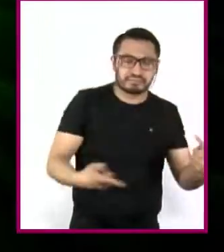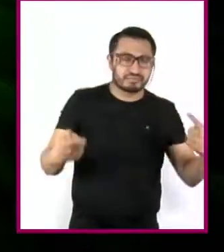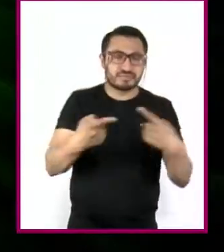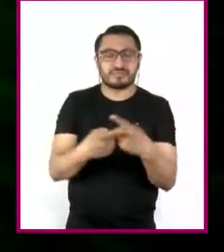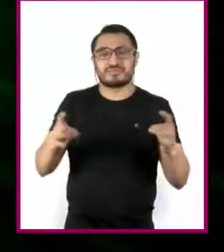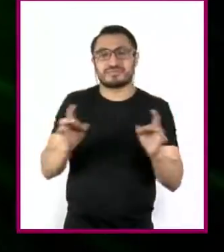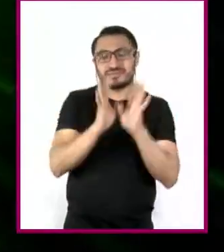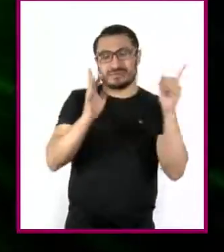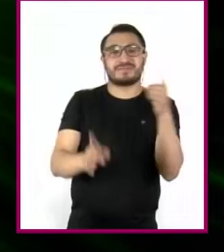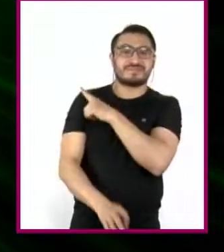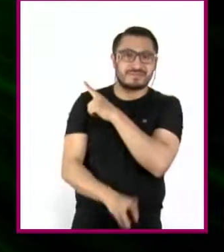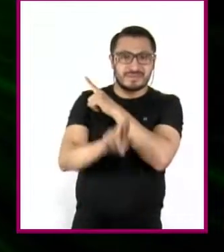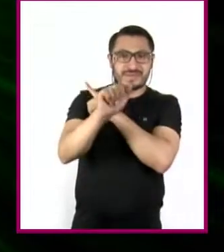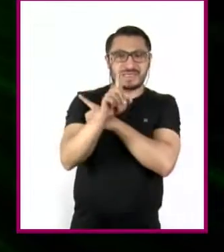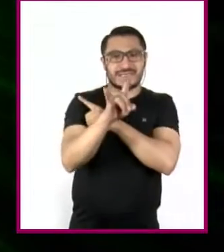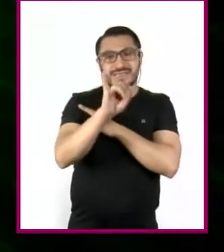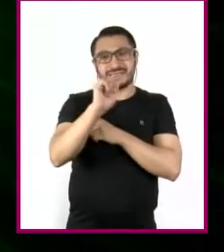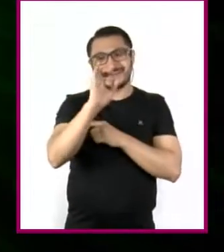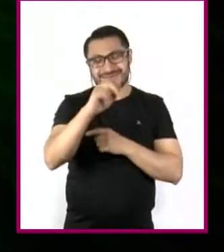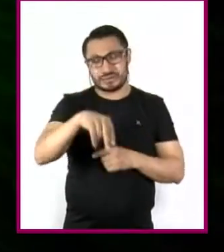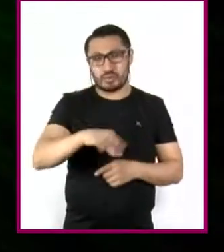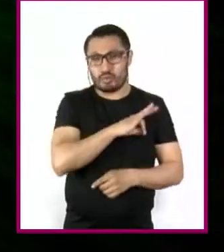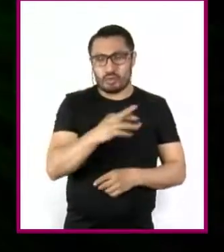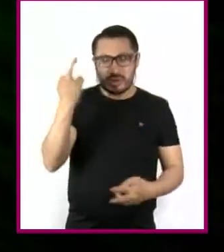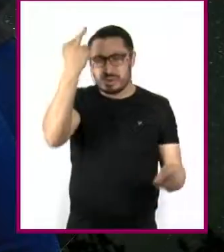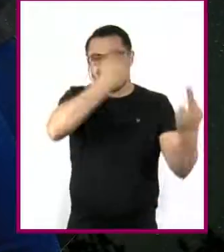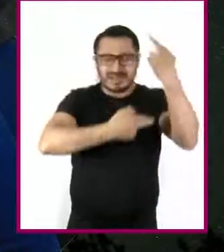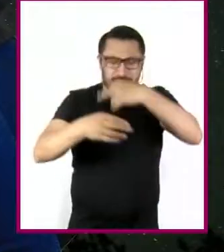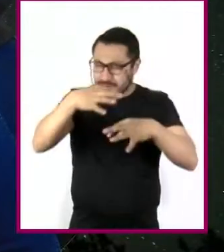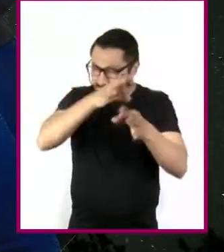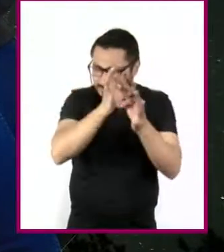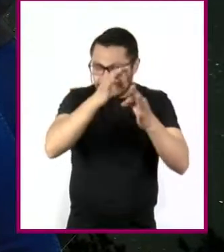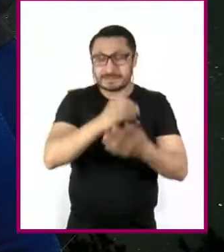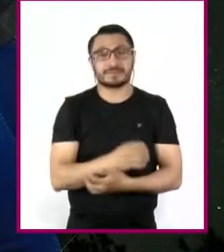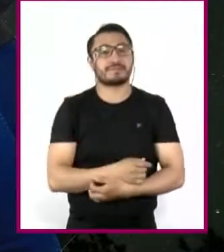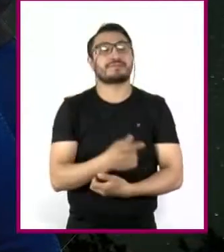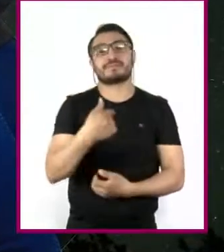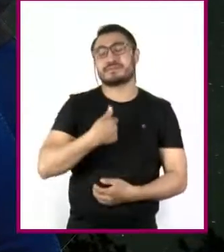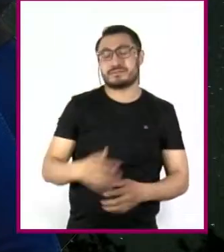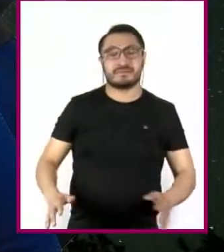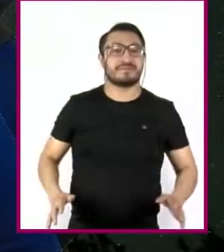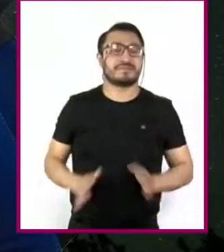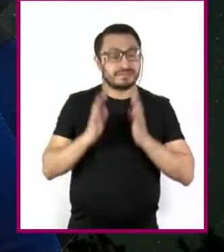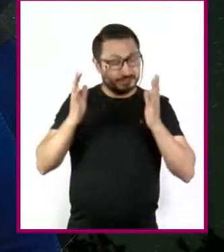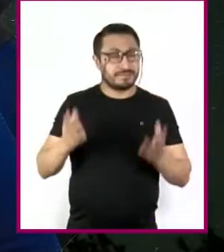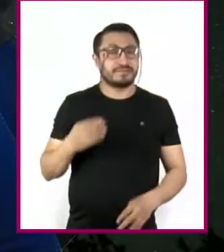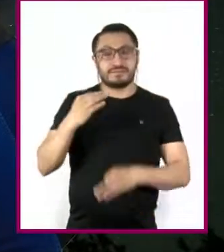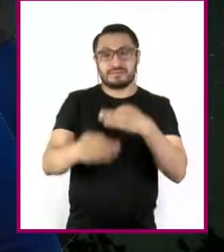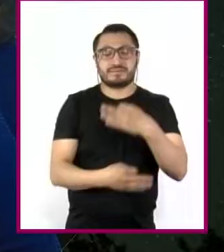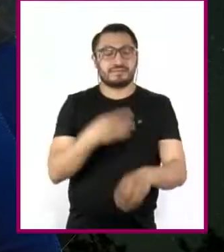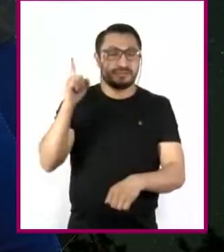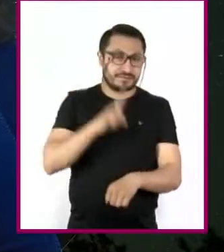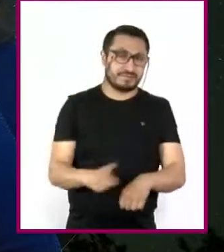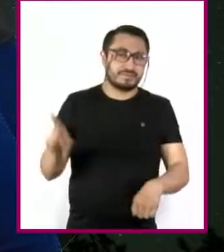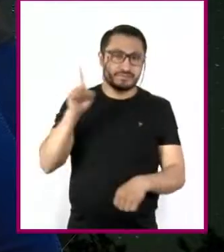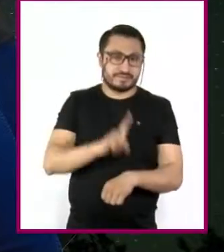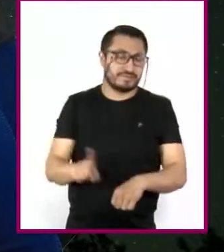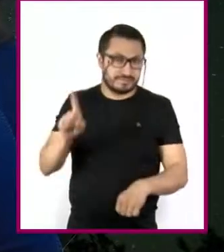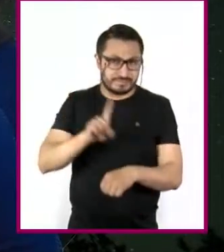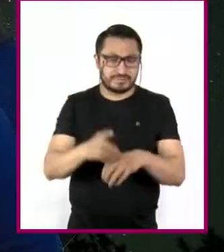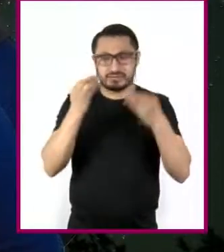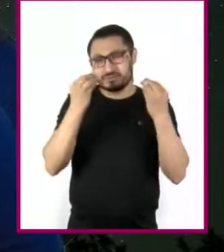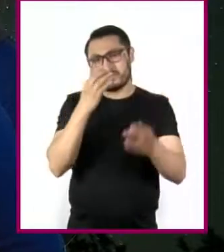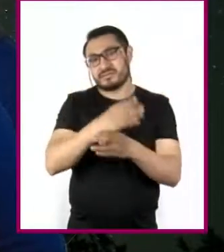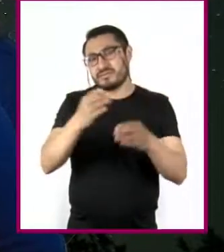produce radiación que puede ser analizada. Me parece sorprendente que todos los días un montón de